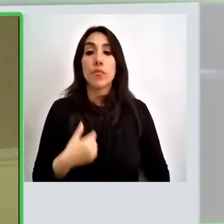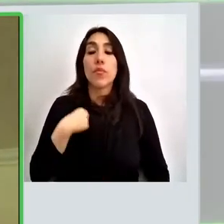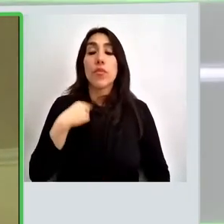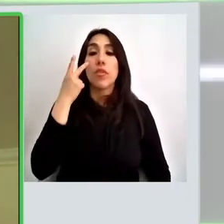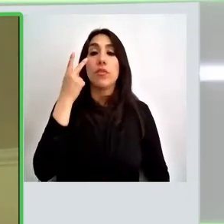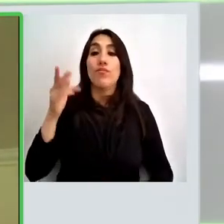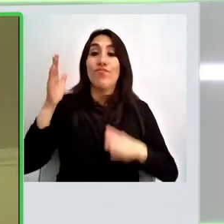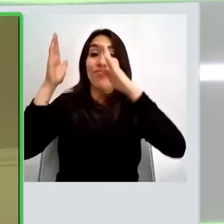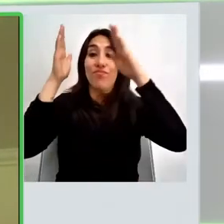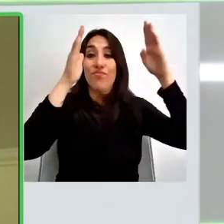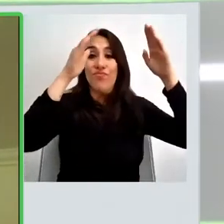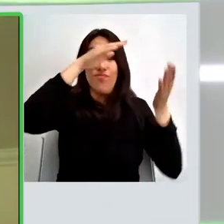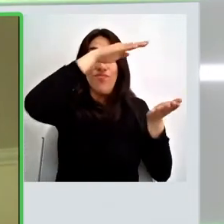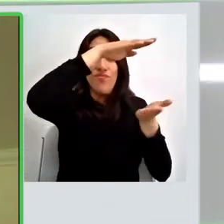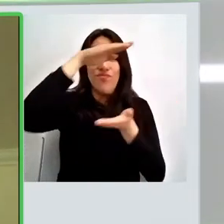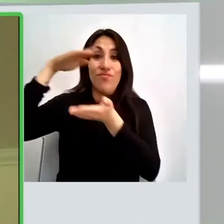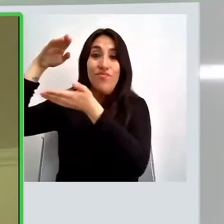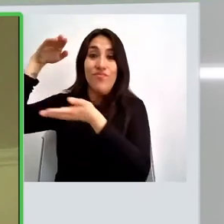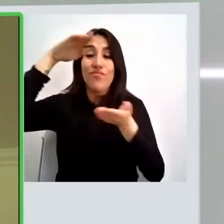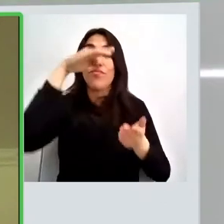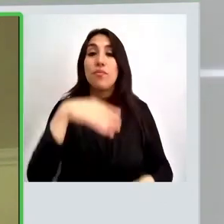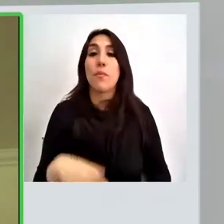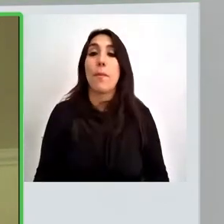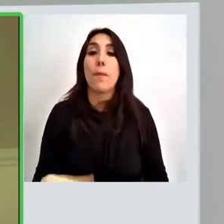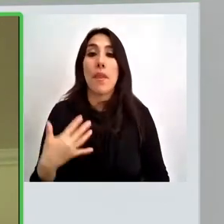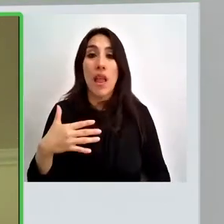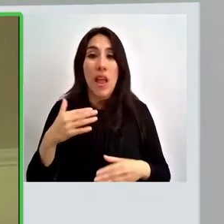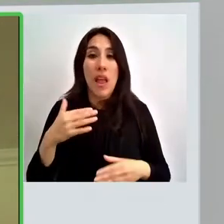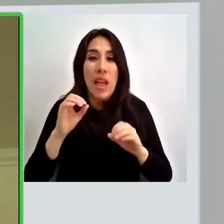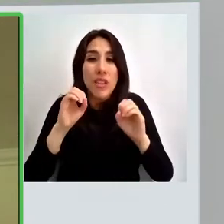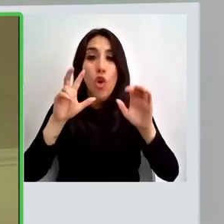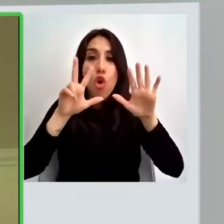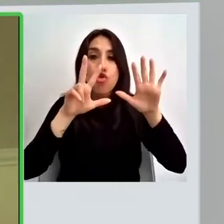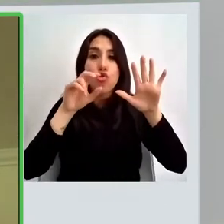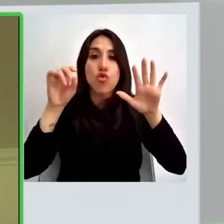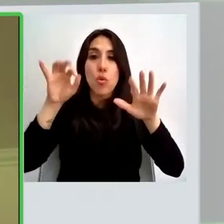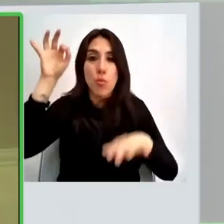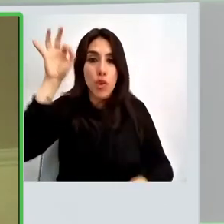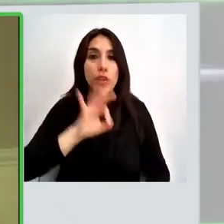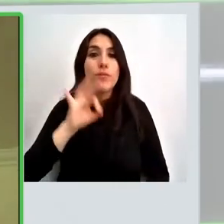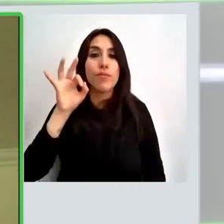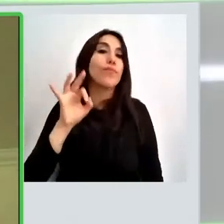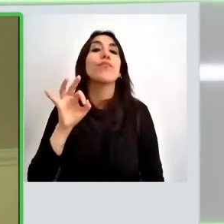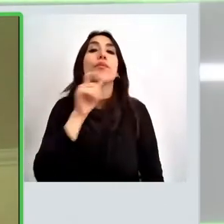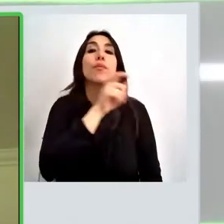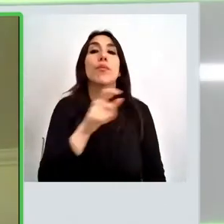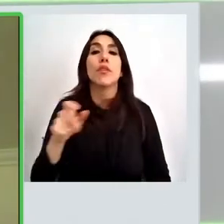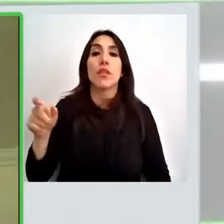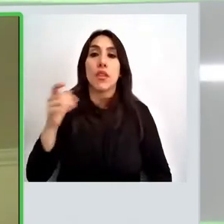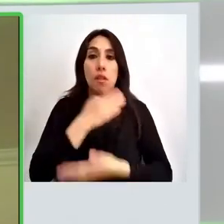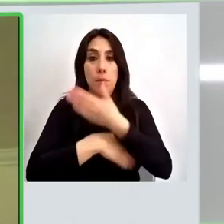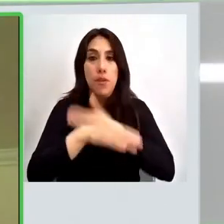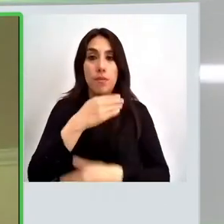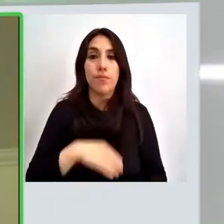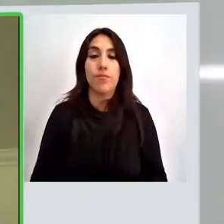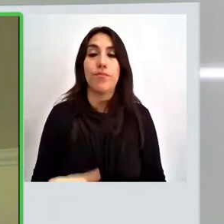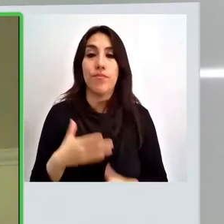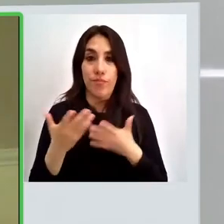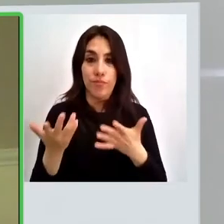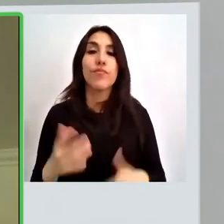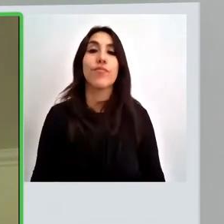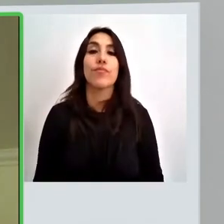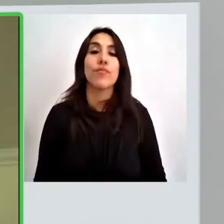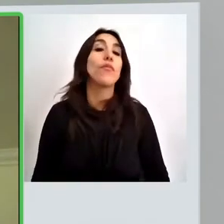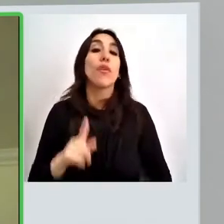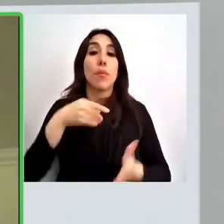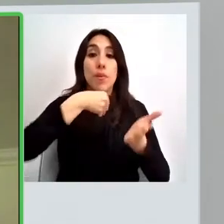era casi 80 por ciento de la fuerza laboral eran personas con discapacidad les pagaban lo mismo tenían los mismos